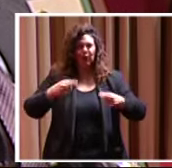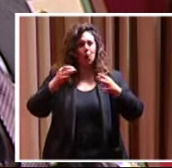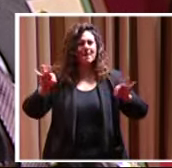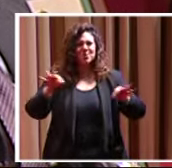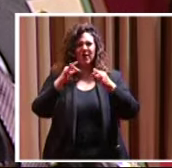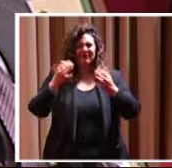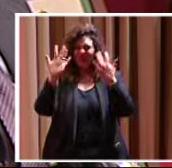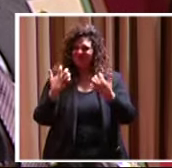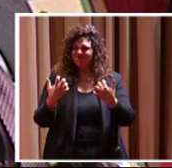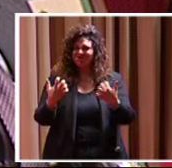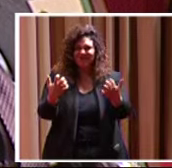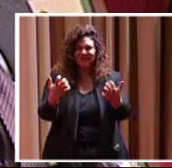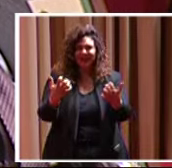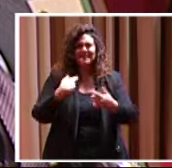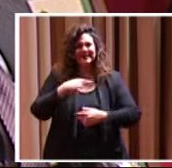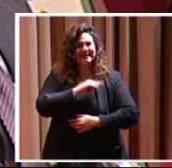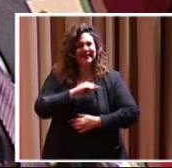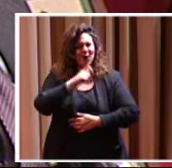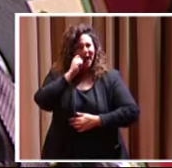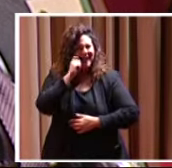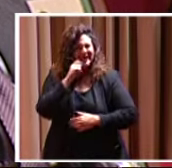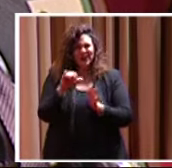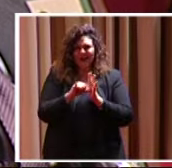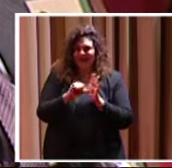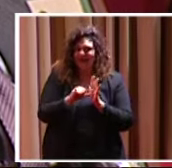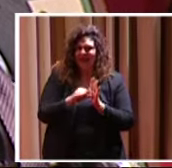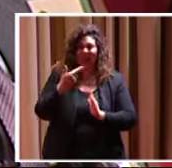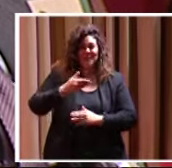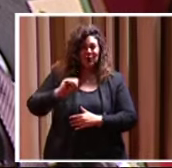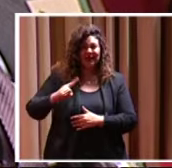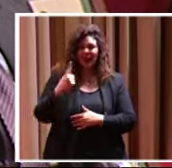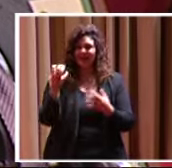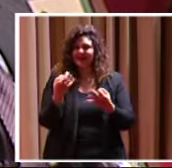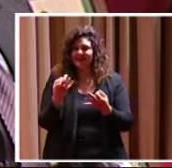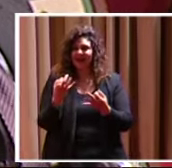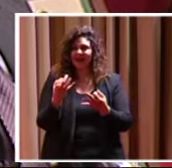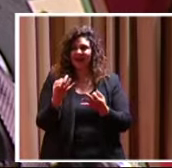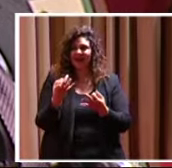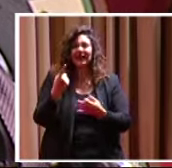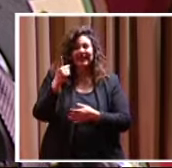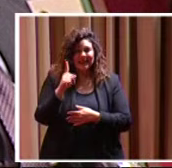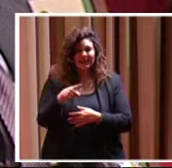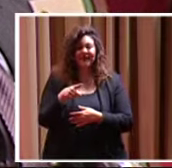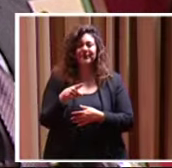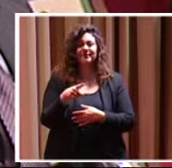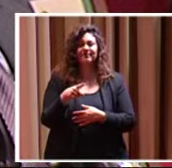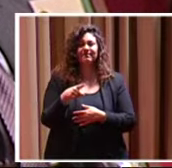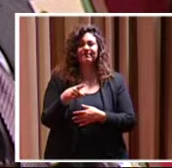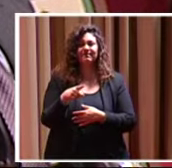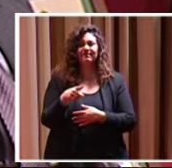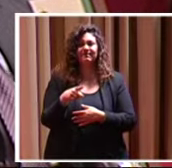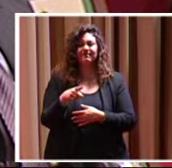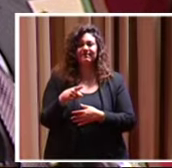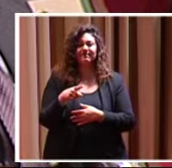Falla, manifestando vuestro cariño y cercanía, y lo que es más importante, refrendando socialmente lo que se